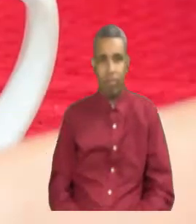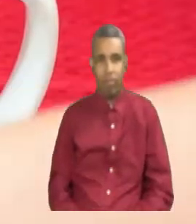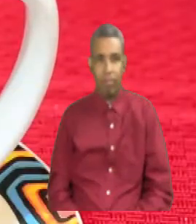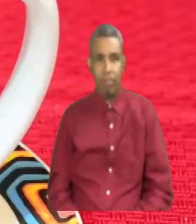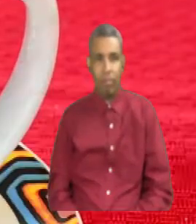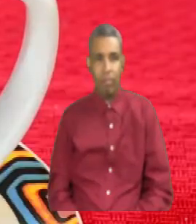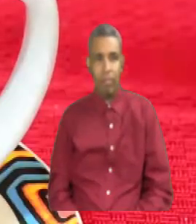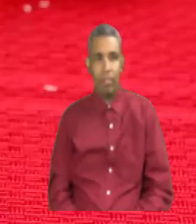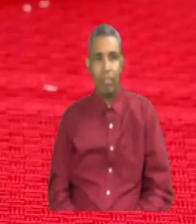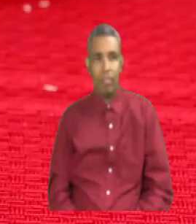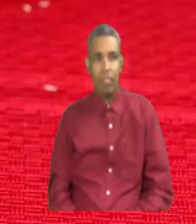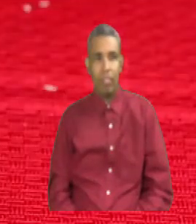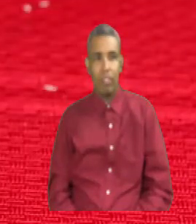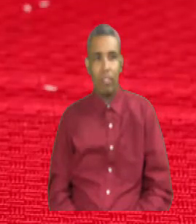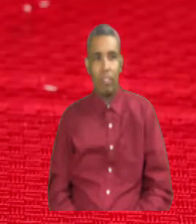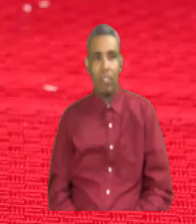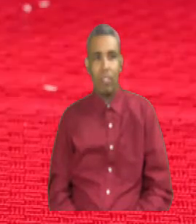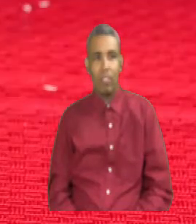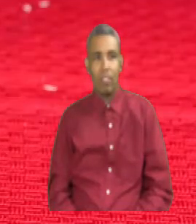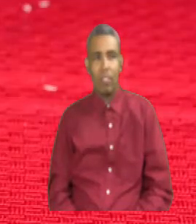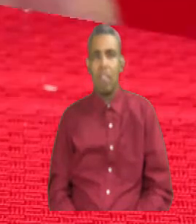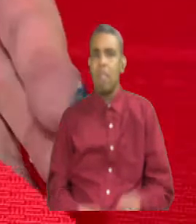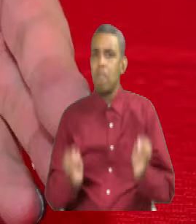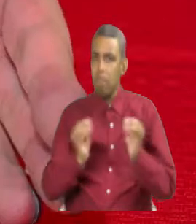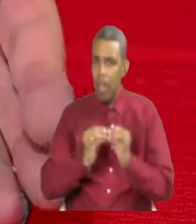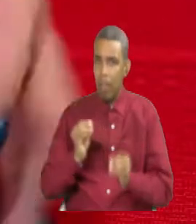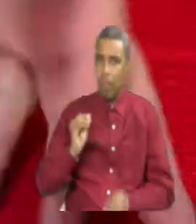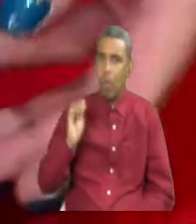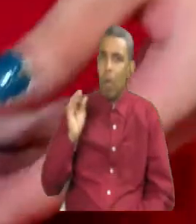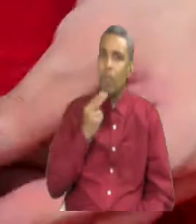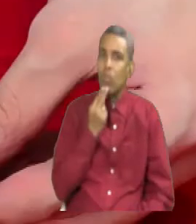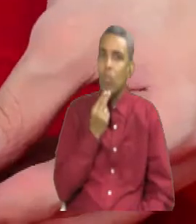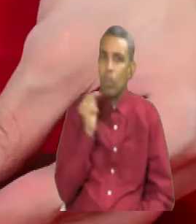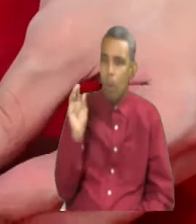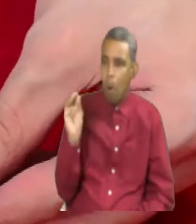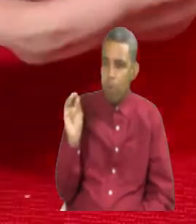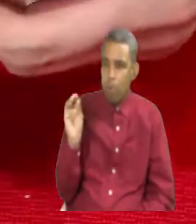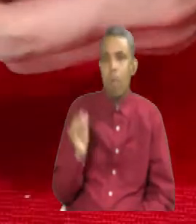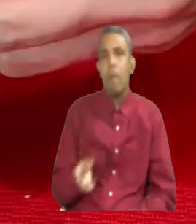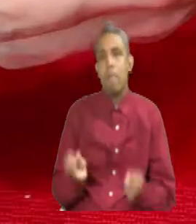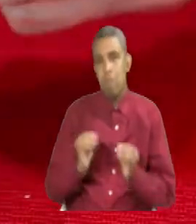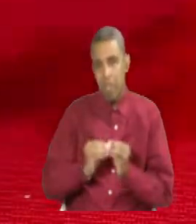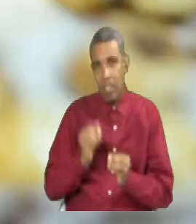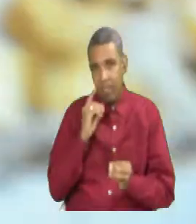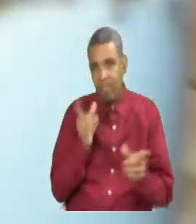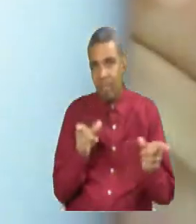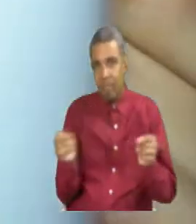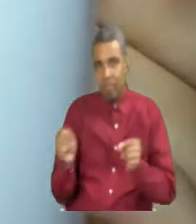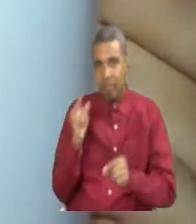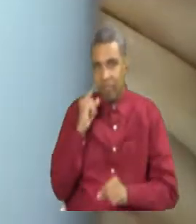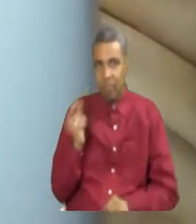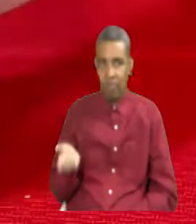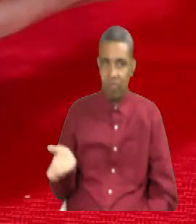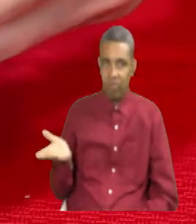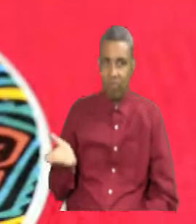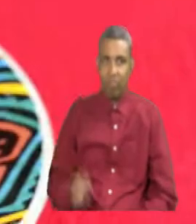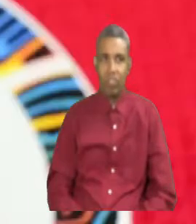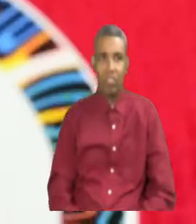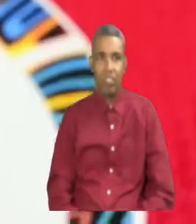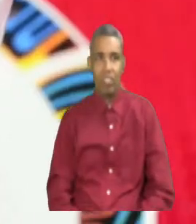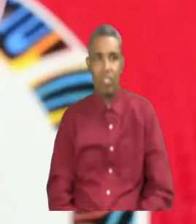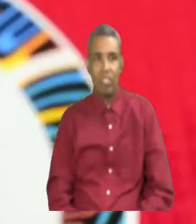Nos pusimos más malvaviscos y listo. Así es como nos queda nuestra deliciosa